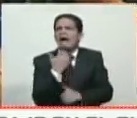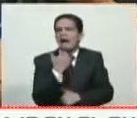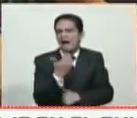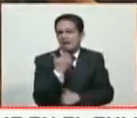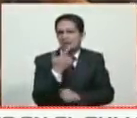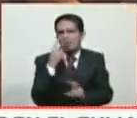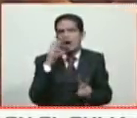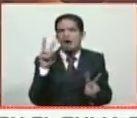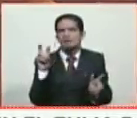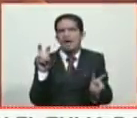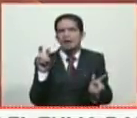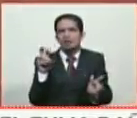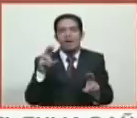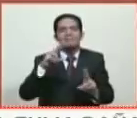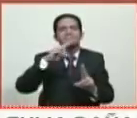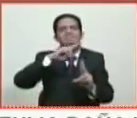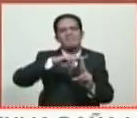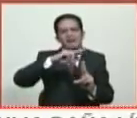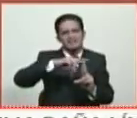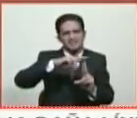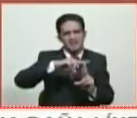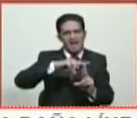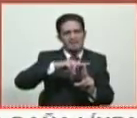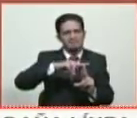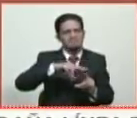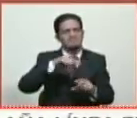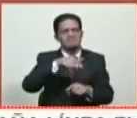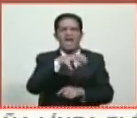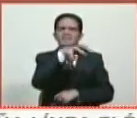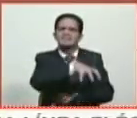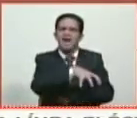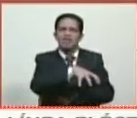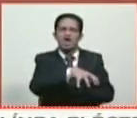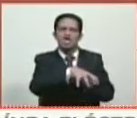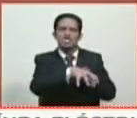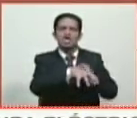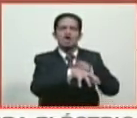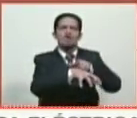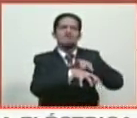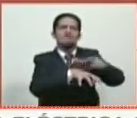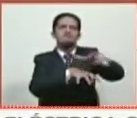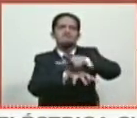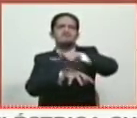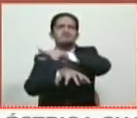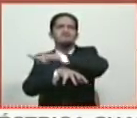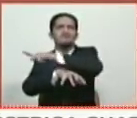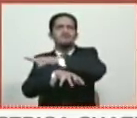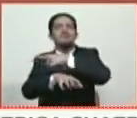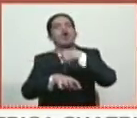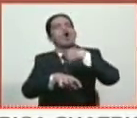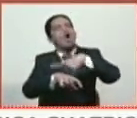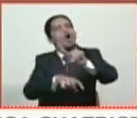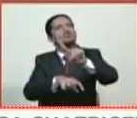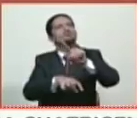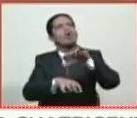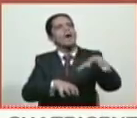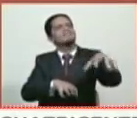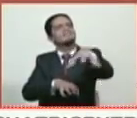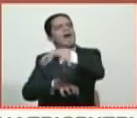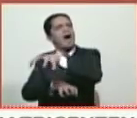decembrino, que Táchira se había convertido en el segundo estado de desplazamiento hacia otros estados del